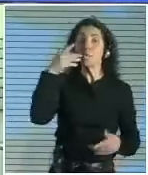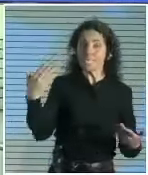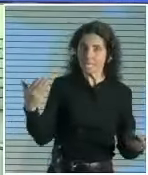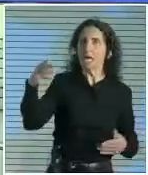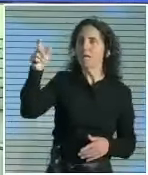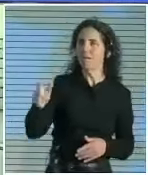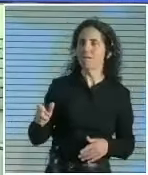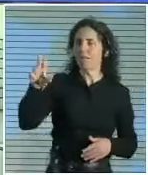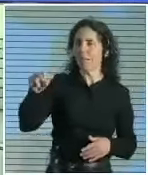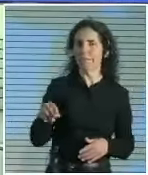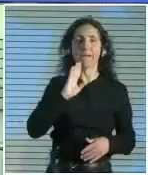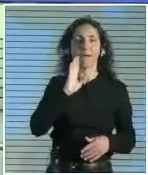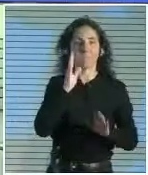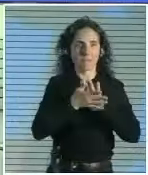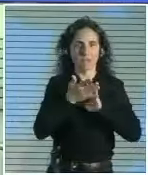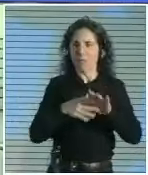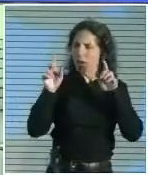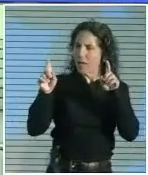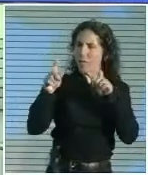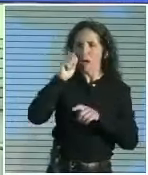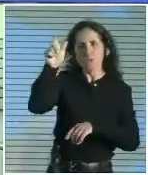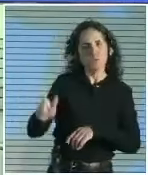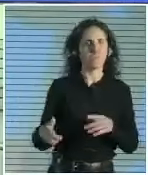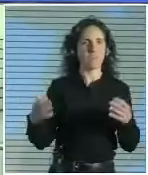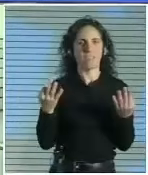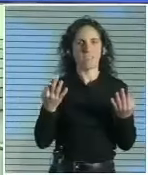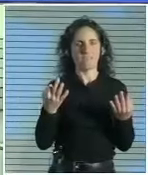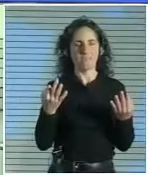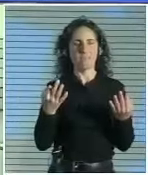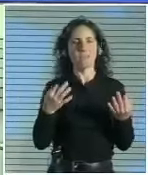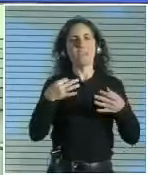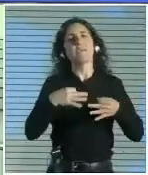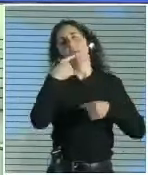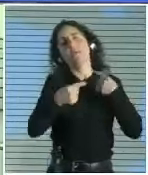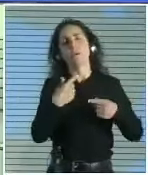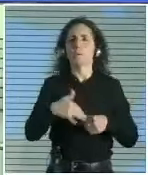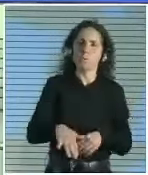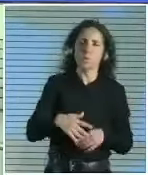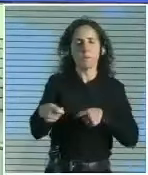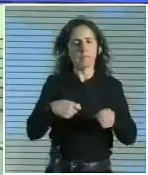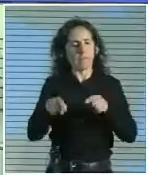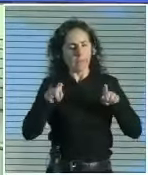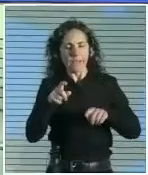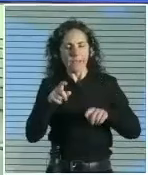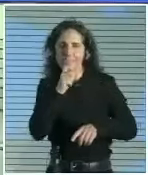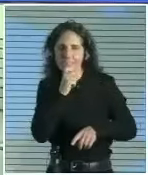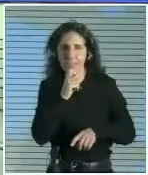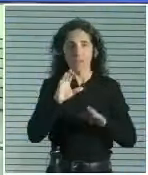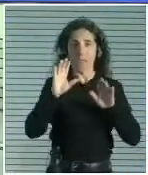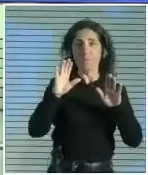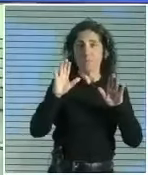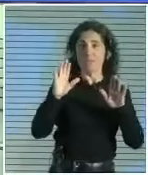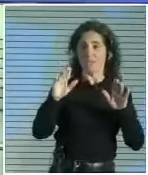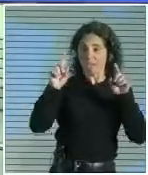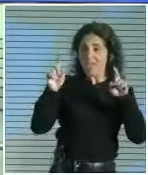de educar al turista, que siempre dicen que eso de educar al mercado está muy complicado, pero educarle en valores que ya son propios,